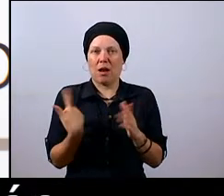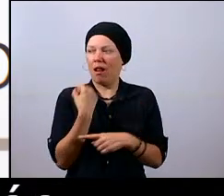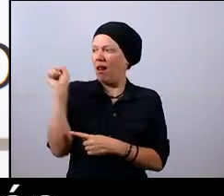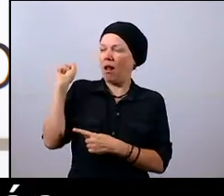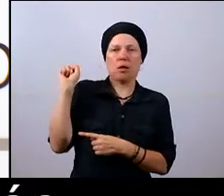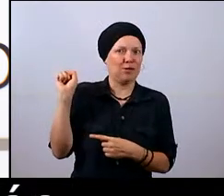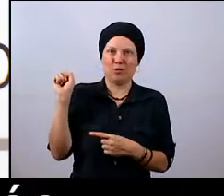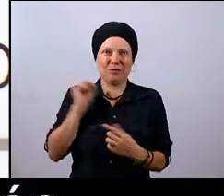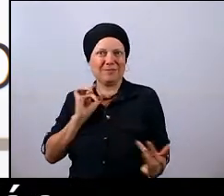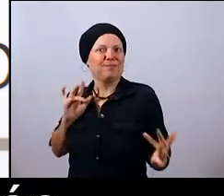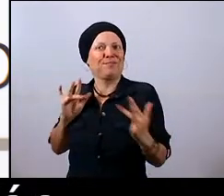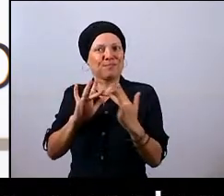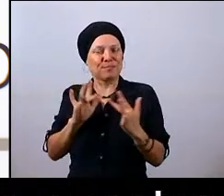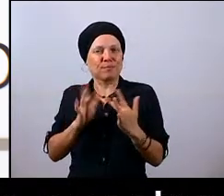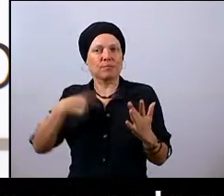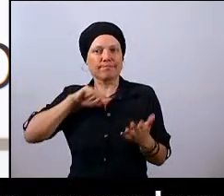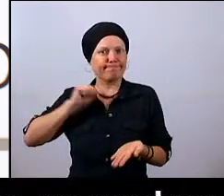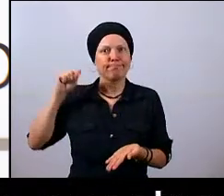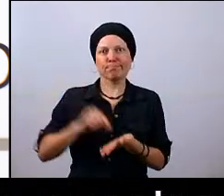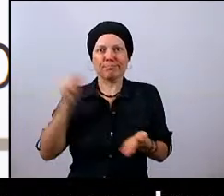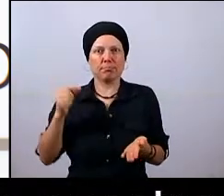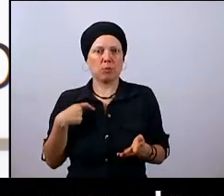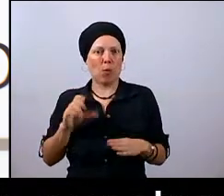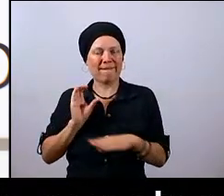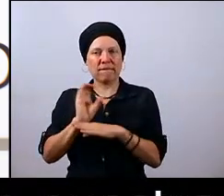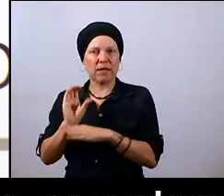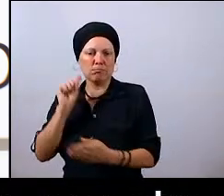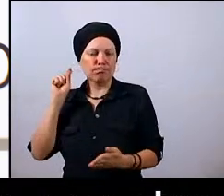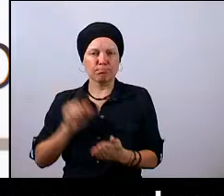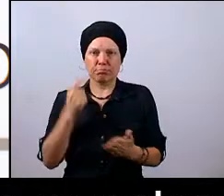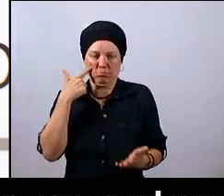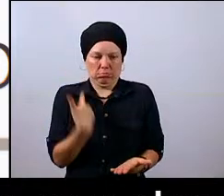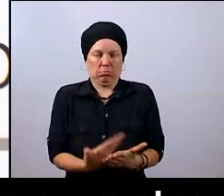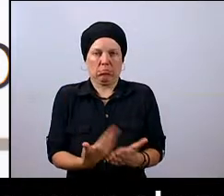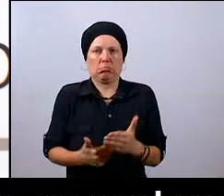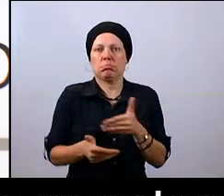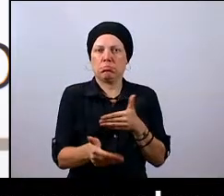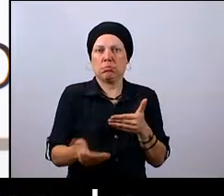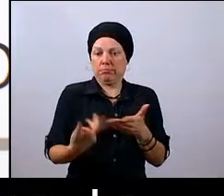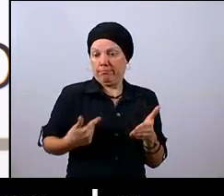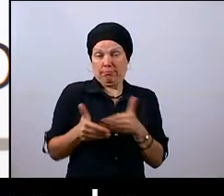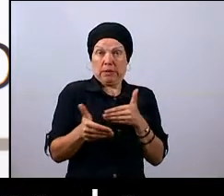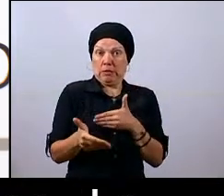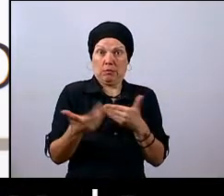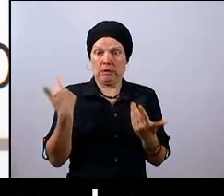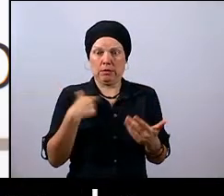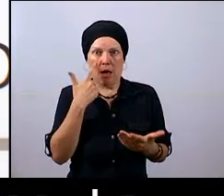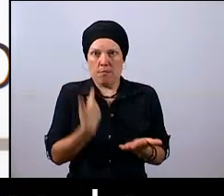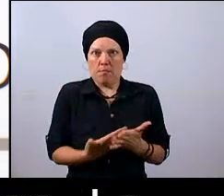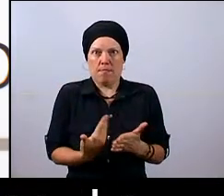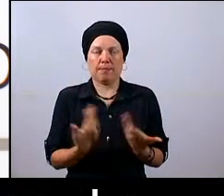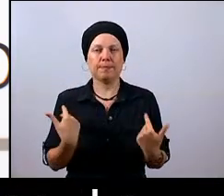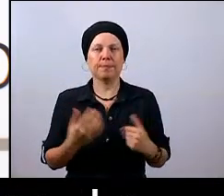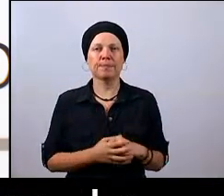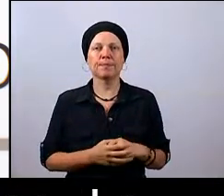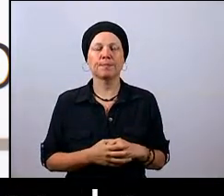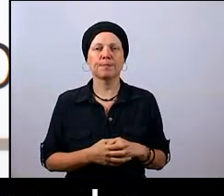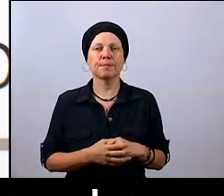dejar solos. La inmediatez de las ayudas las podrán comprobar dentro de muy poco cuando las materialicemos. Lo que